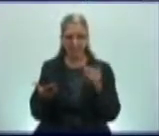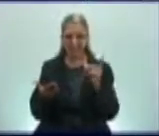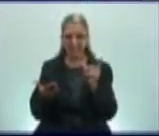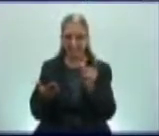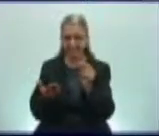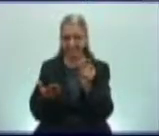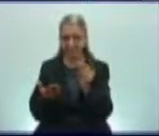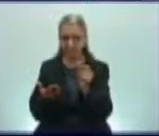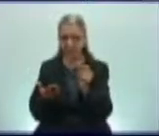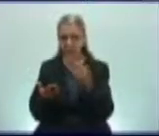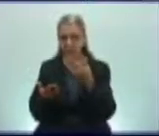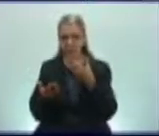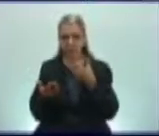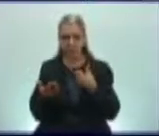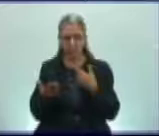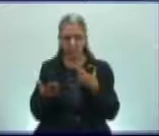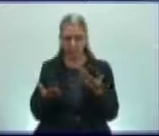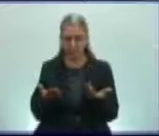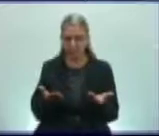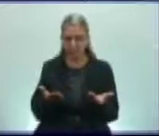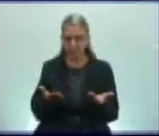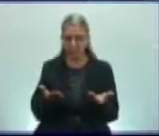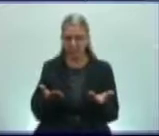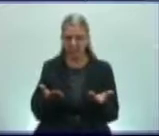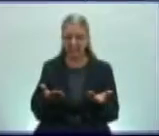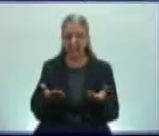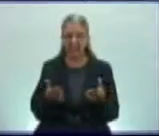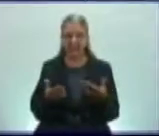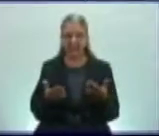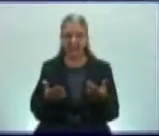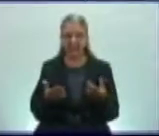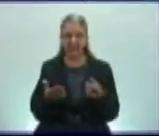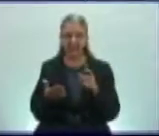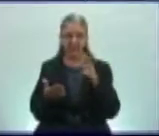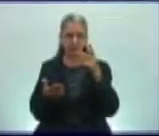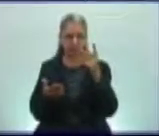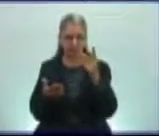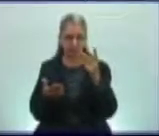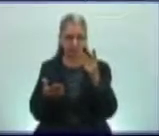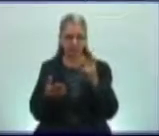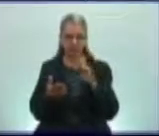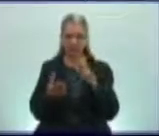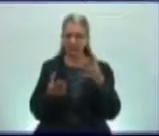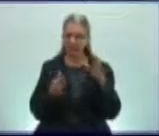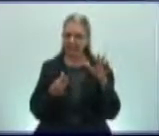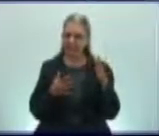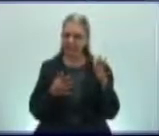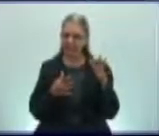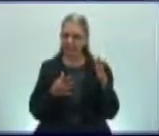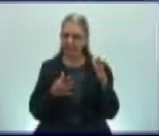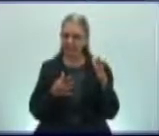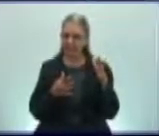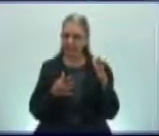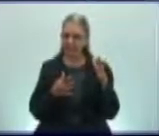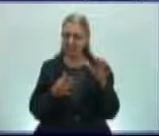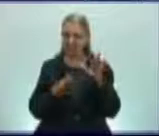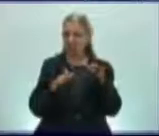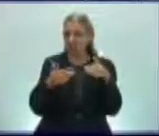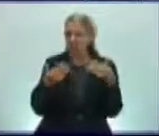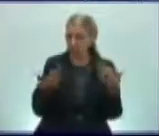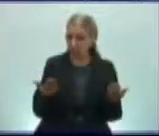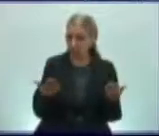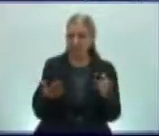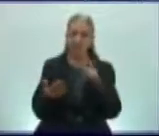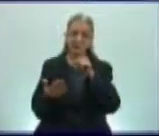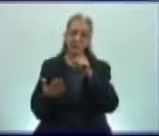cifras significativas, que en este caso serían 2. Aproximadamente entonces nos quedaría que